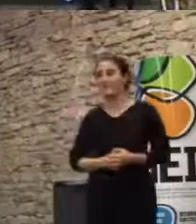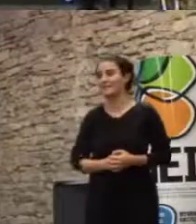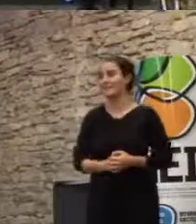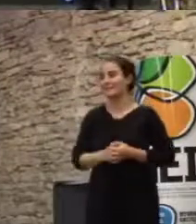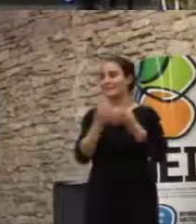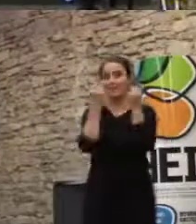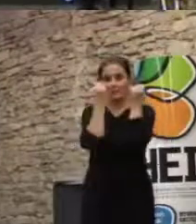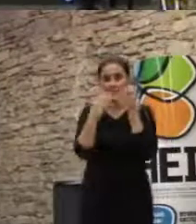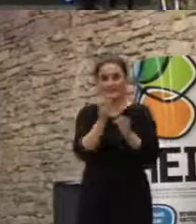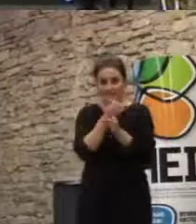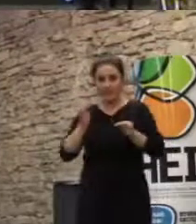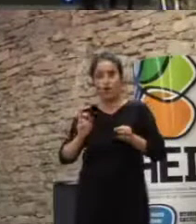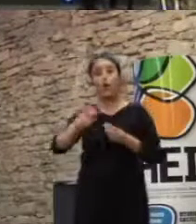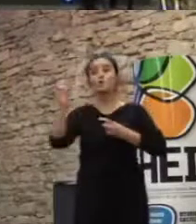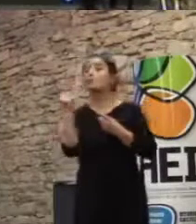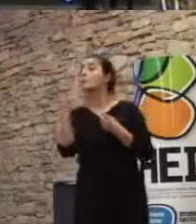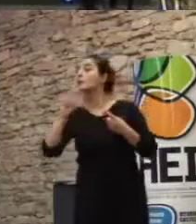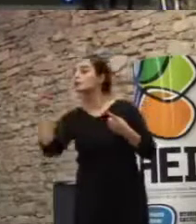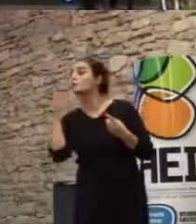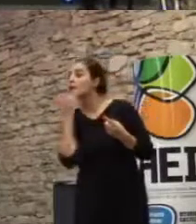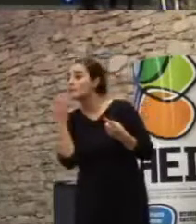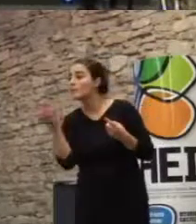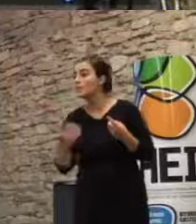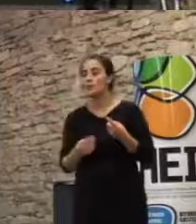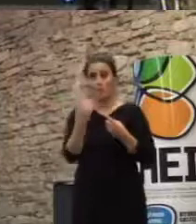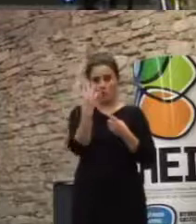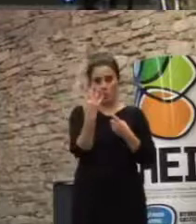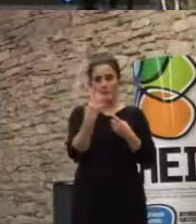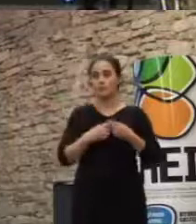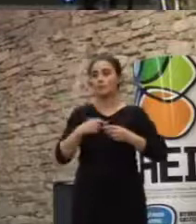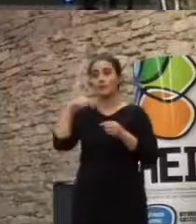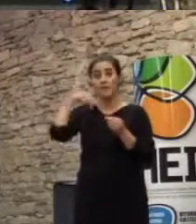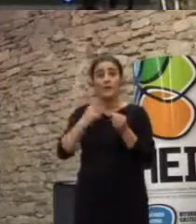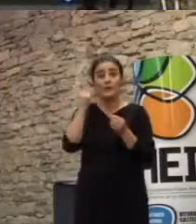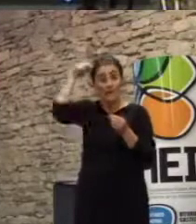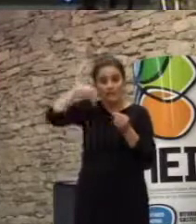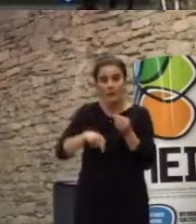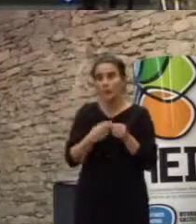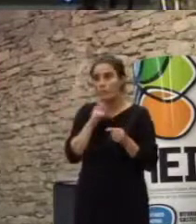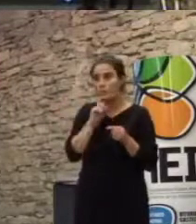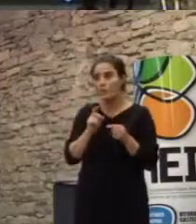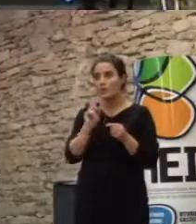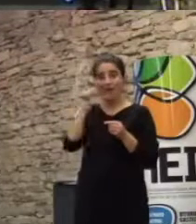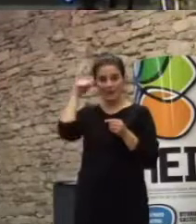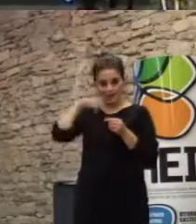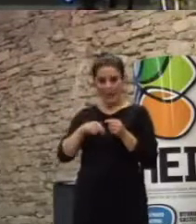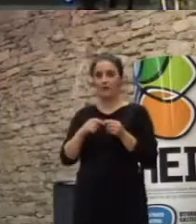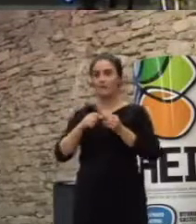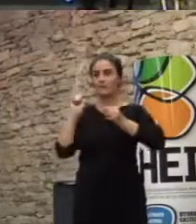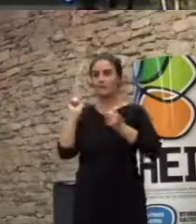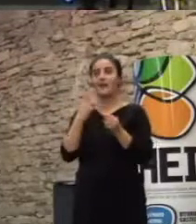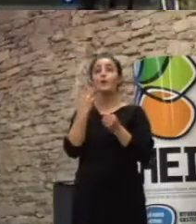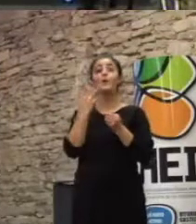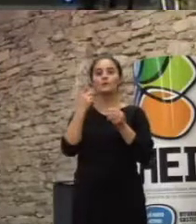eso es perfecto otro número por favor tú mismo el 4 de abajo arriba de río abajo de arriba abajo el